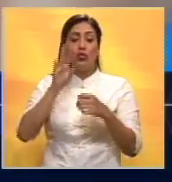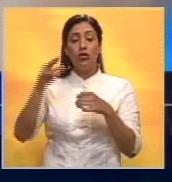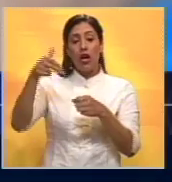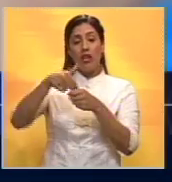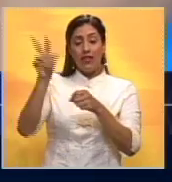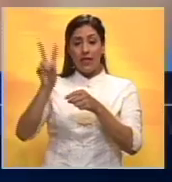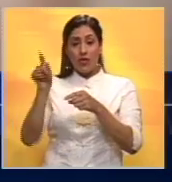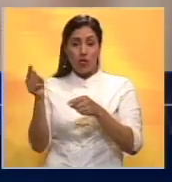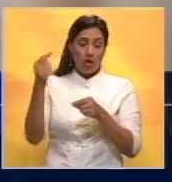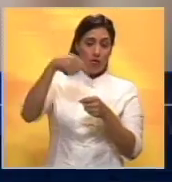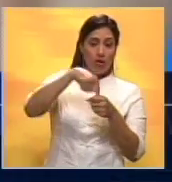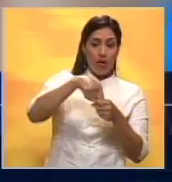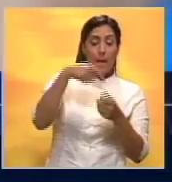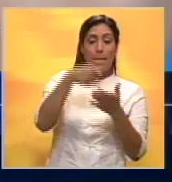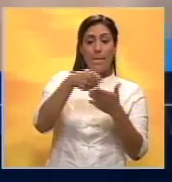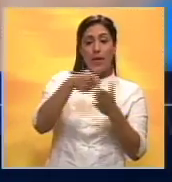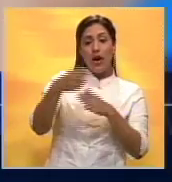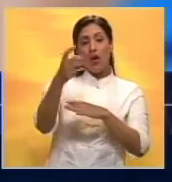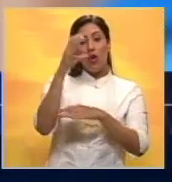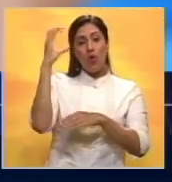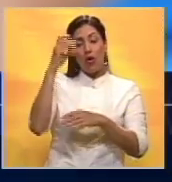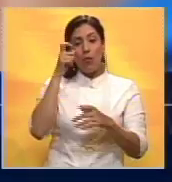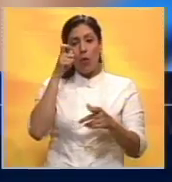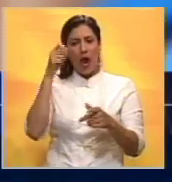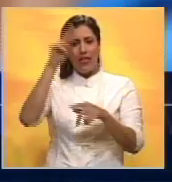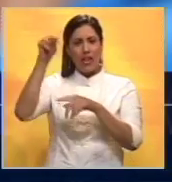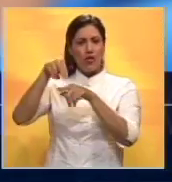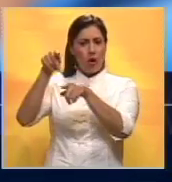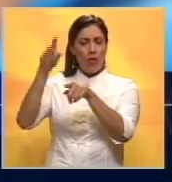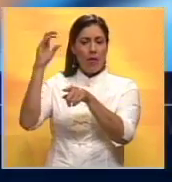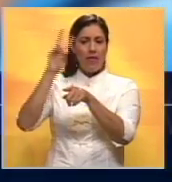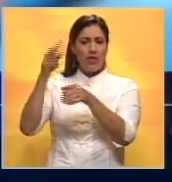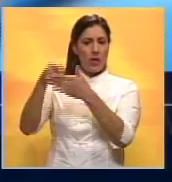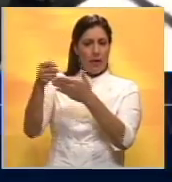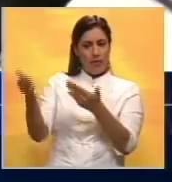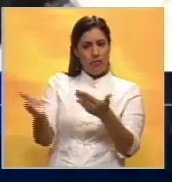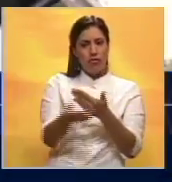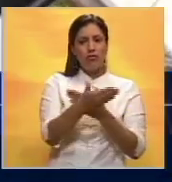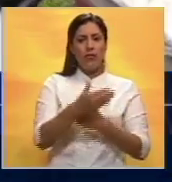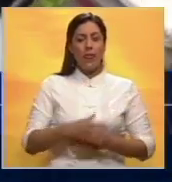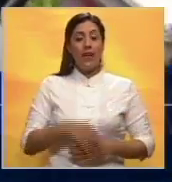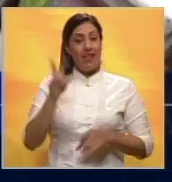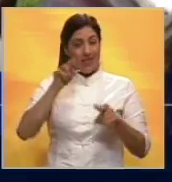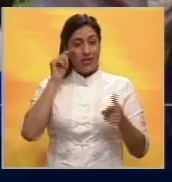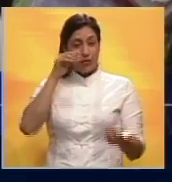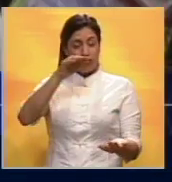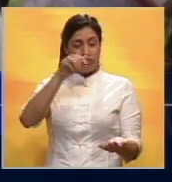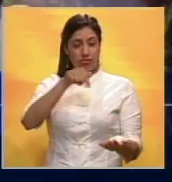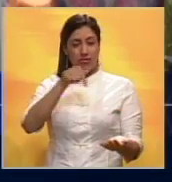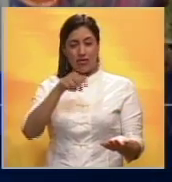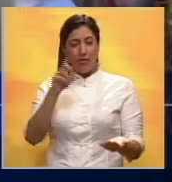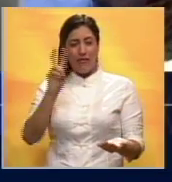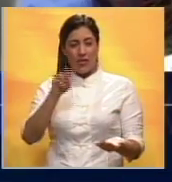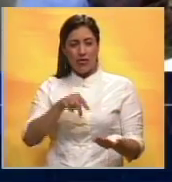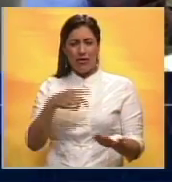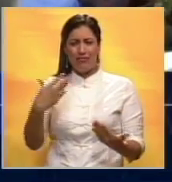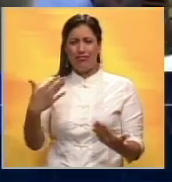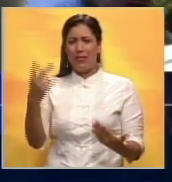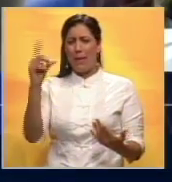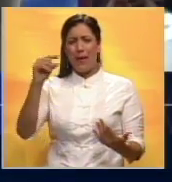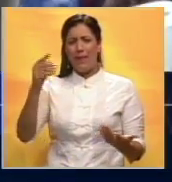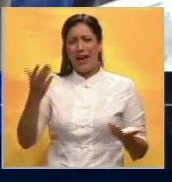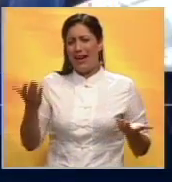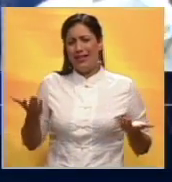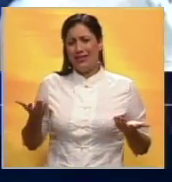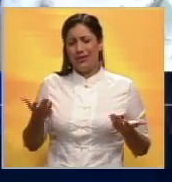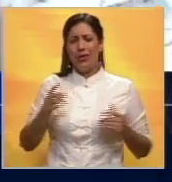pasarla de Venezuela y pagarle de pronto a la guardia venezolana para que no de pasar nuestra gasolina esto en Venezuela no vale nada